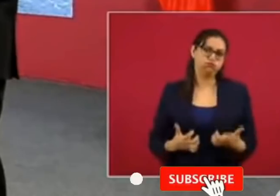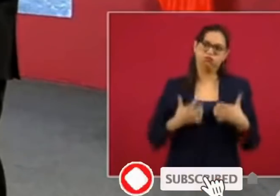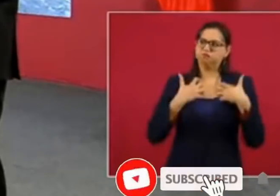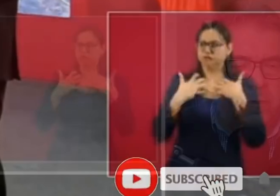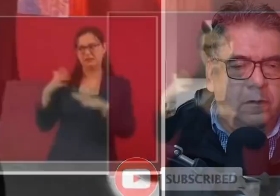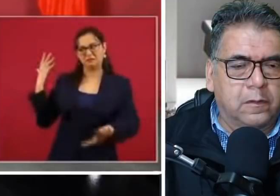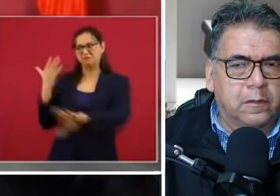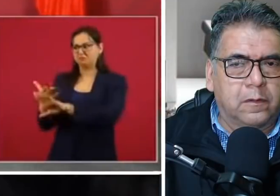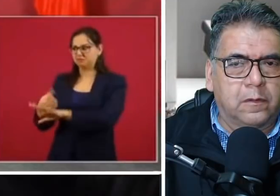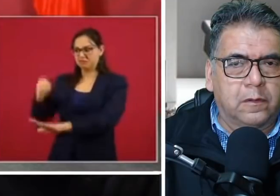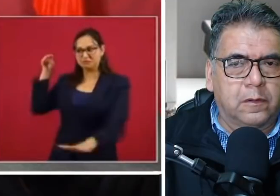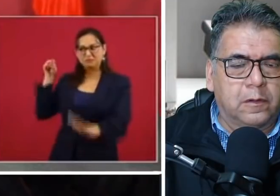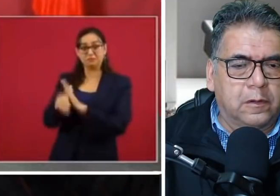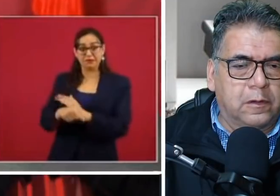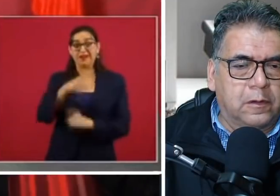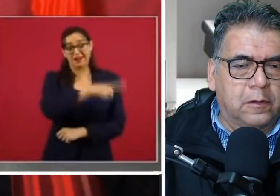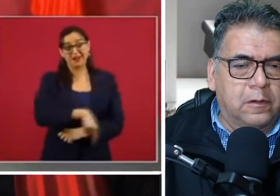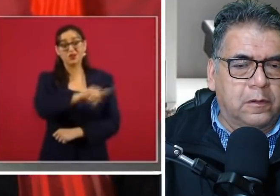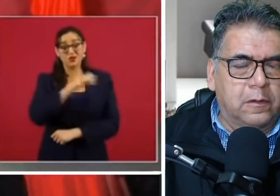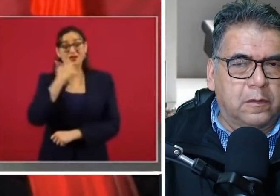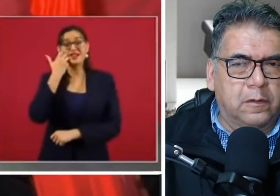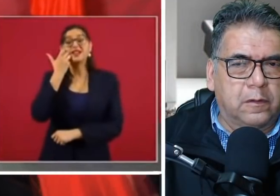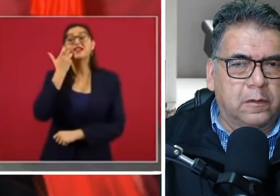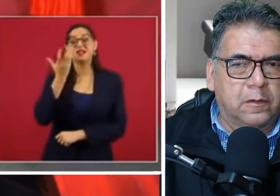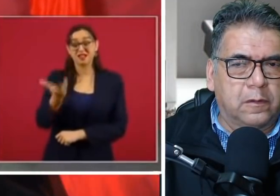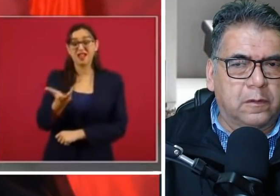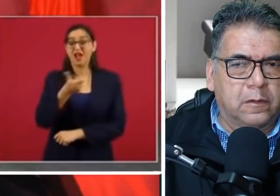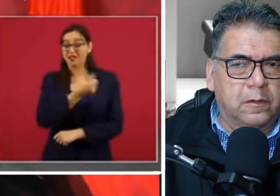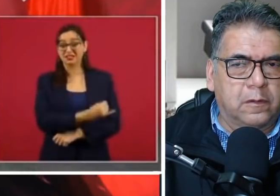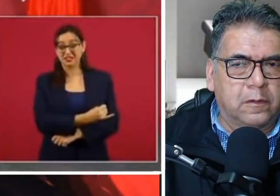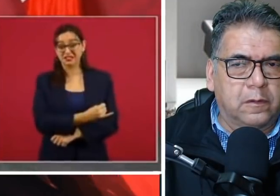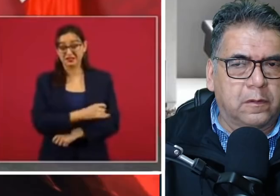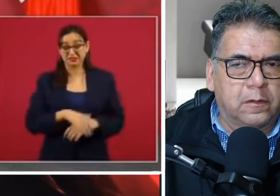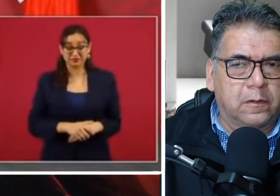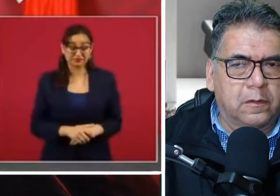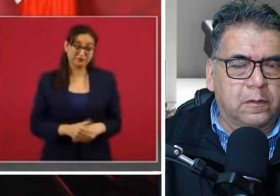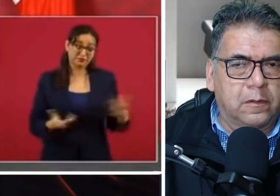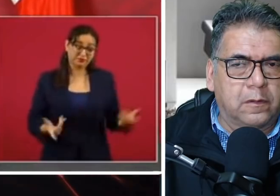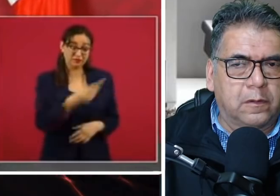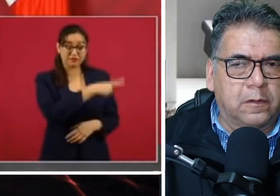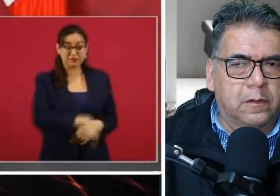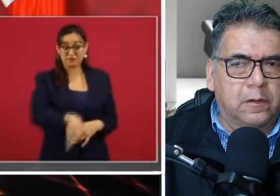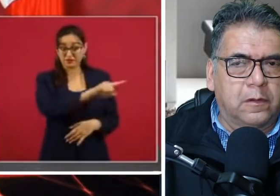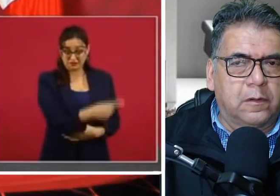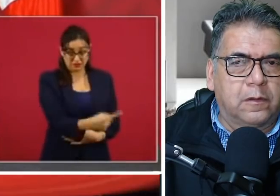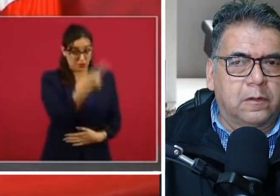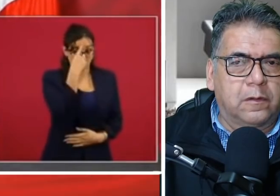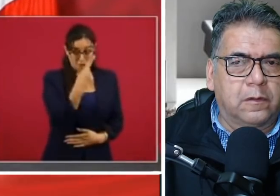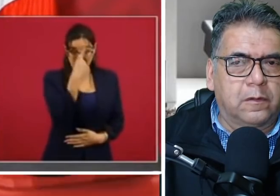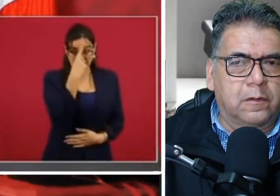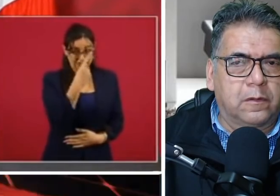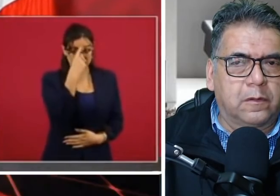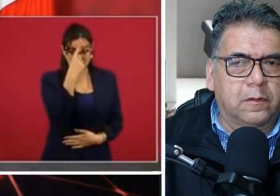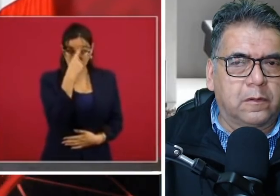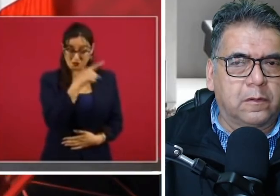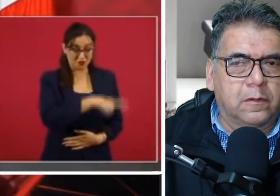de estos conservadores, a lo mejor no de todos, pero sí